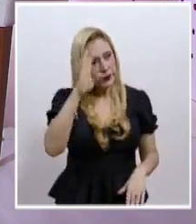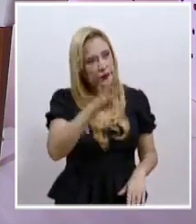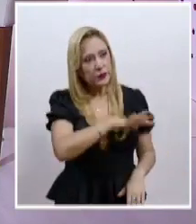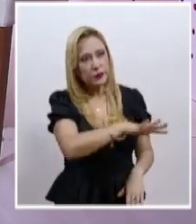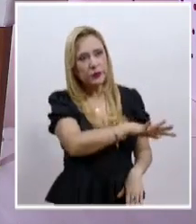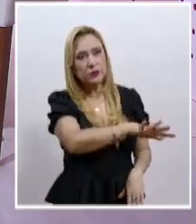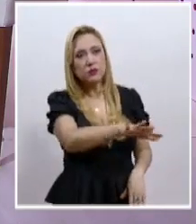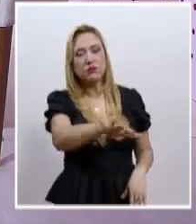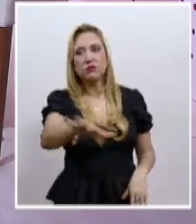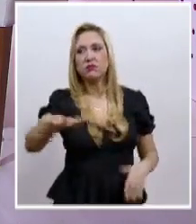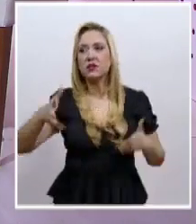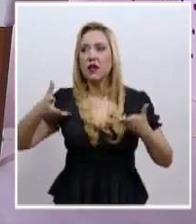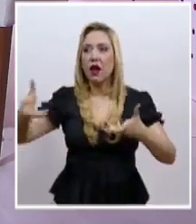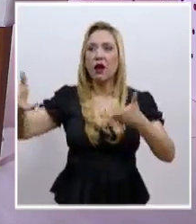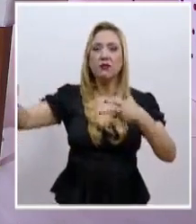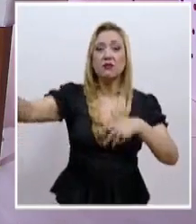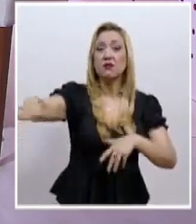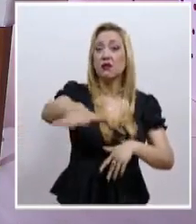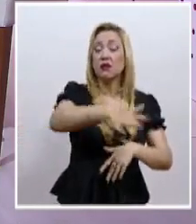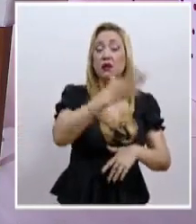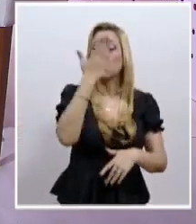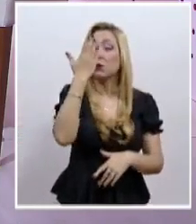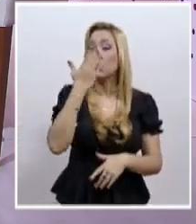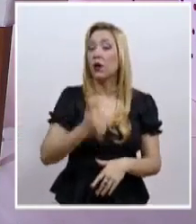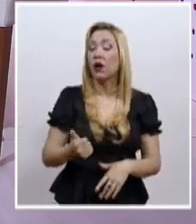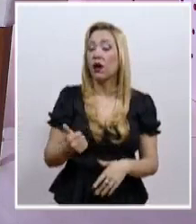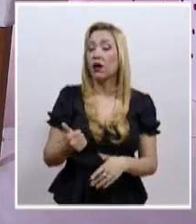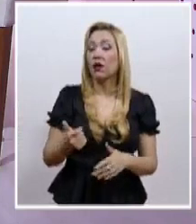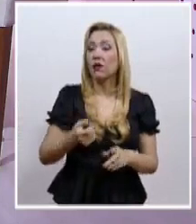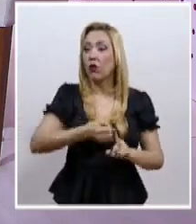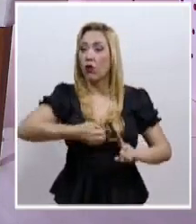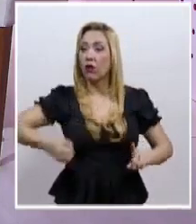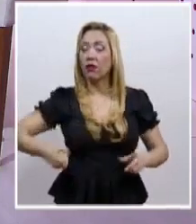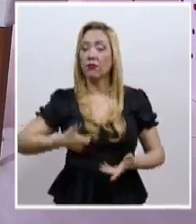datos serían correctos. Pero también en el tema fiscal,